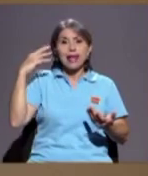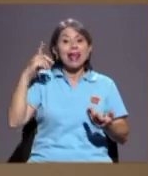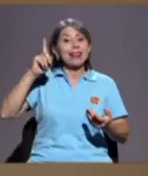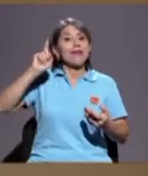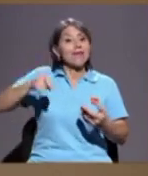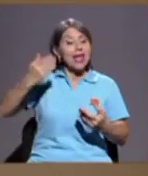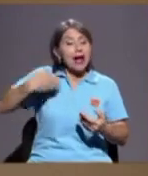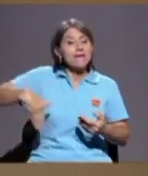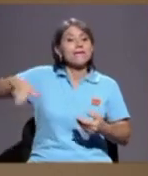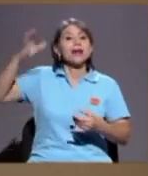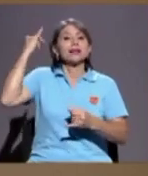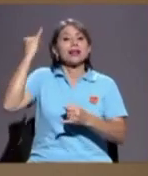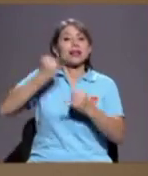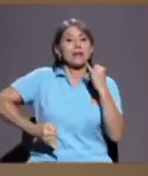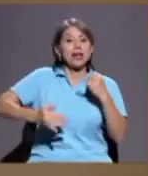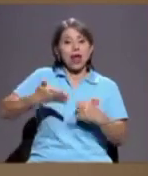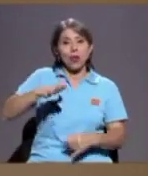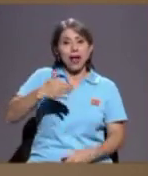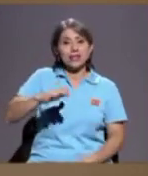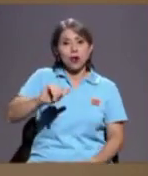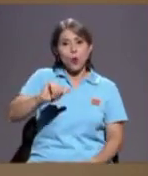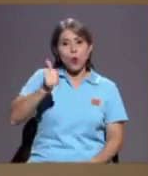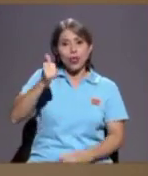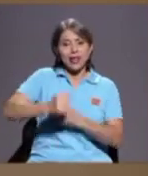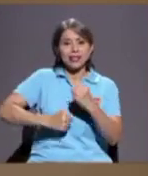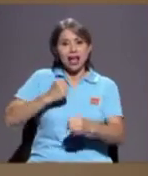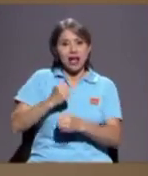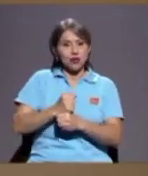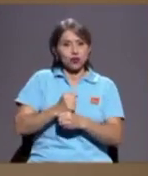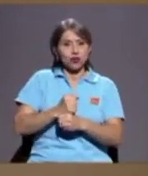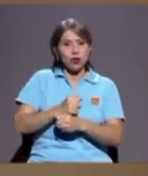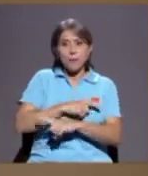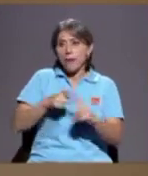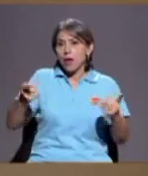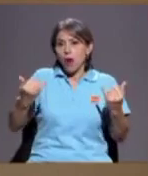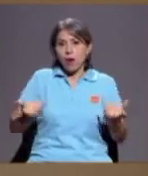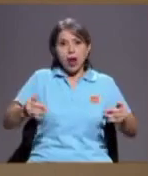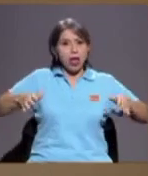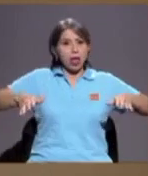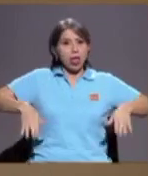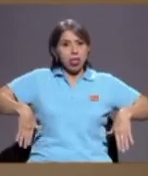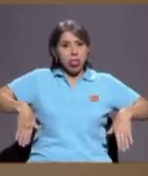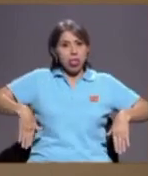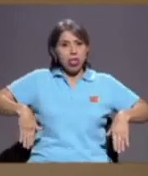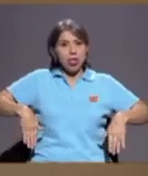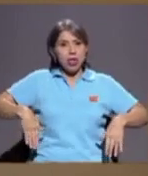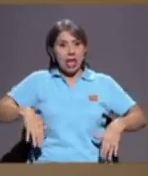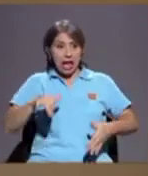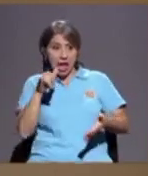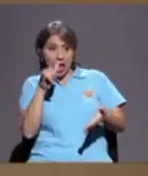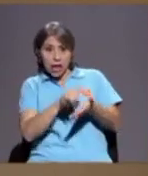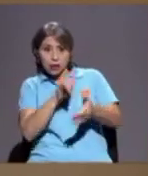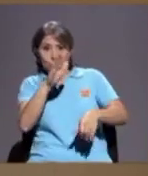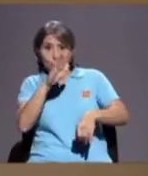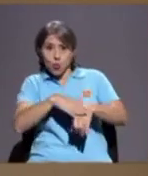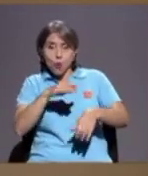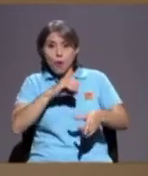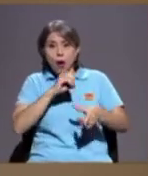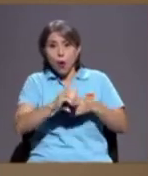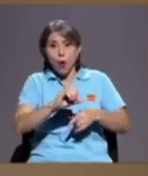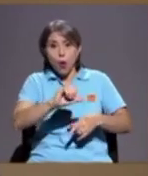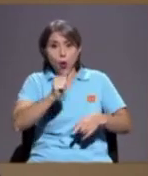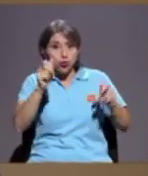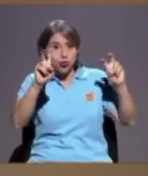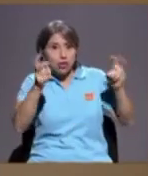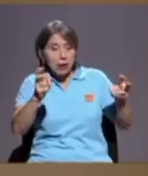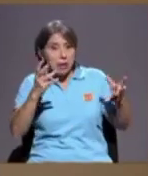hace como 10 años o más y no se ha hecho, ¿es por eso o hay otros tipos de temas? Y usted no es experto